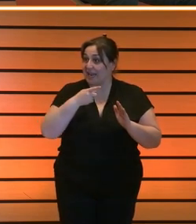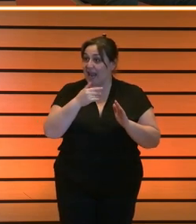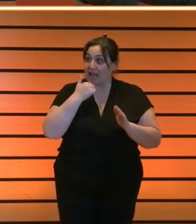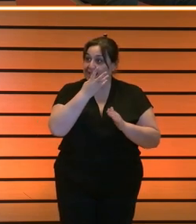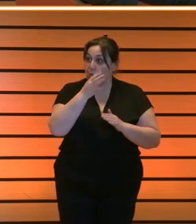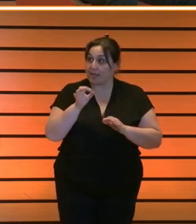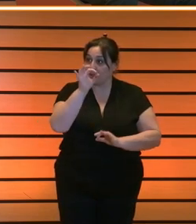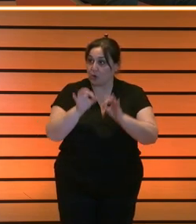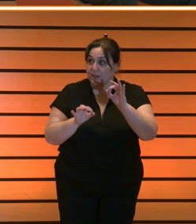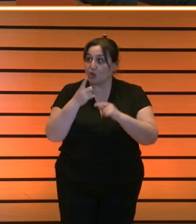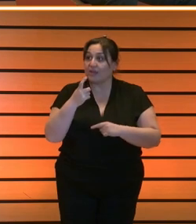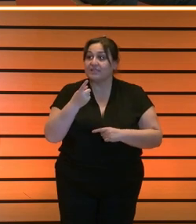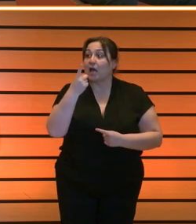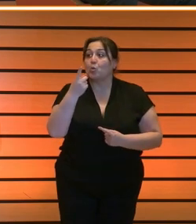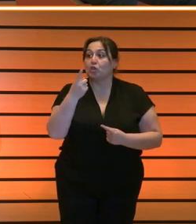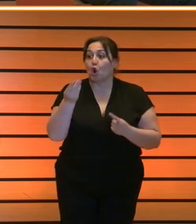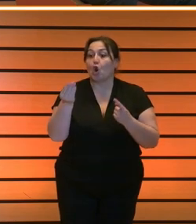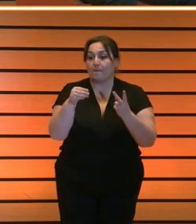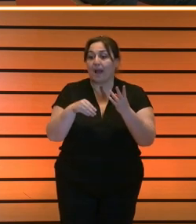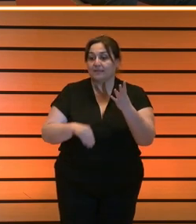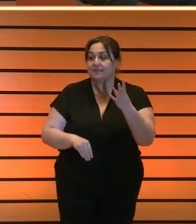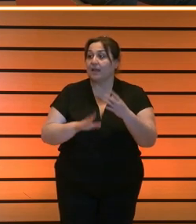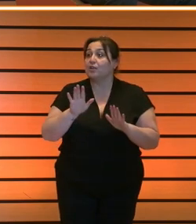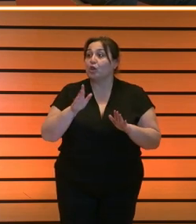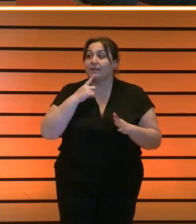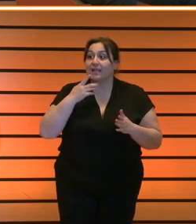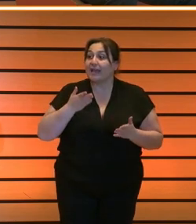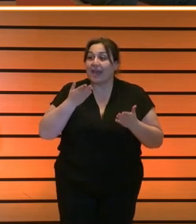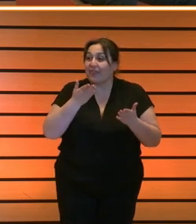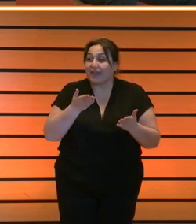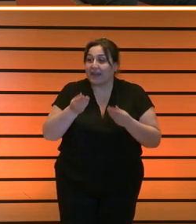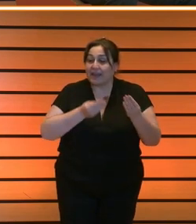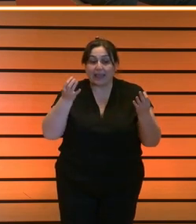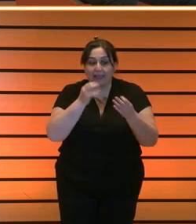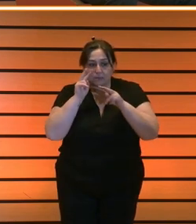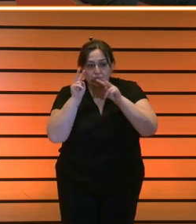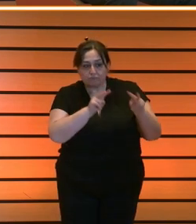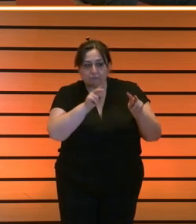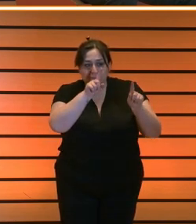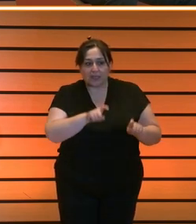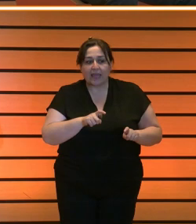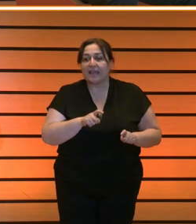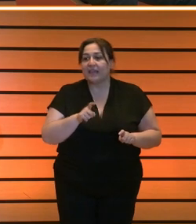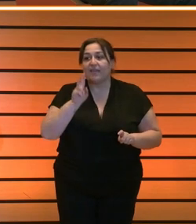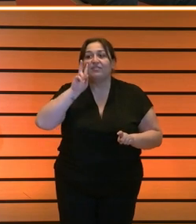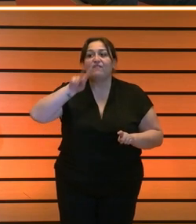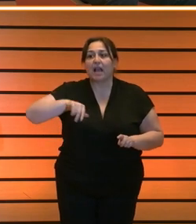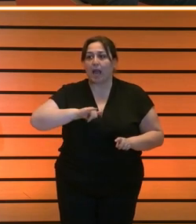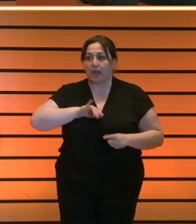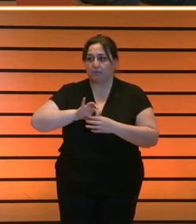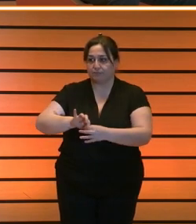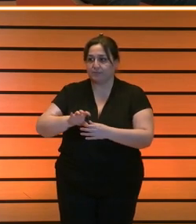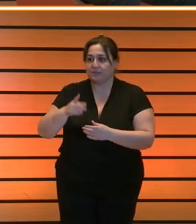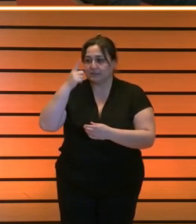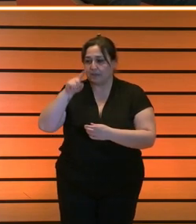necesita más de una y lo que hay que hacer es hacer planes de apoyos identificar esos productos de apoyo y darlos en